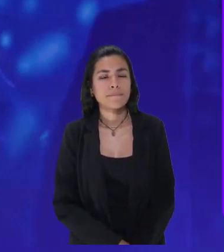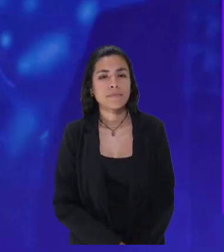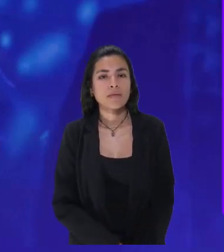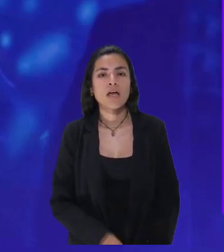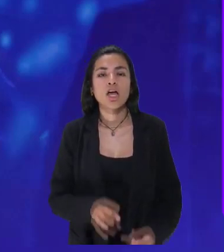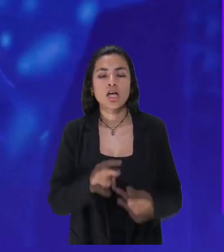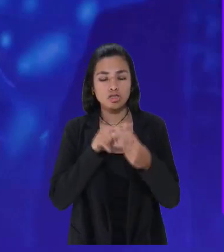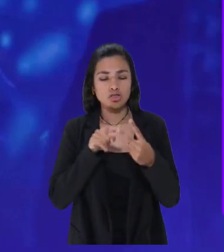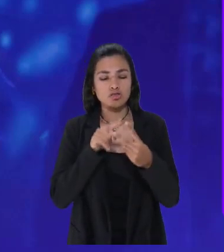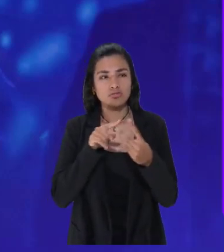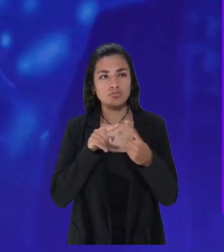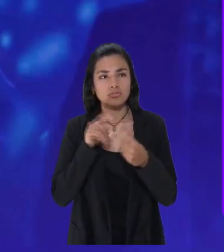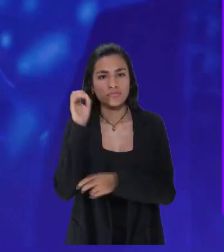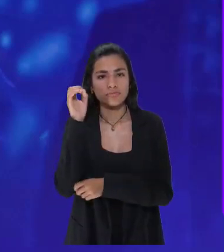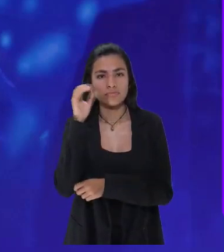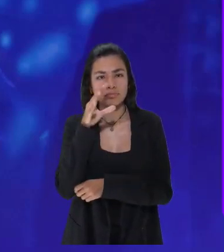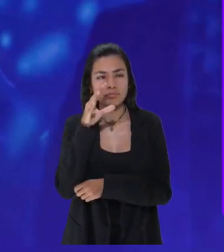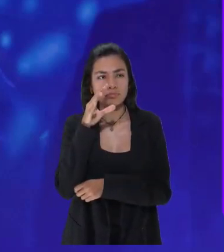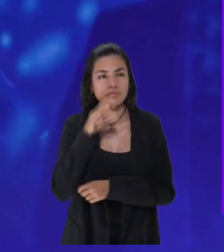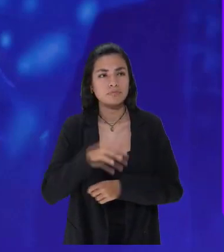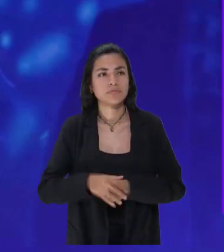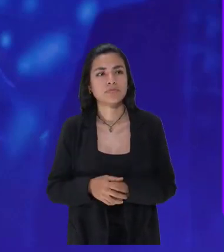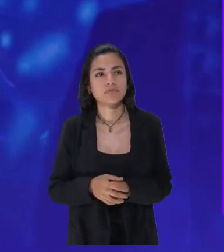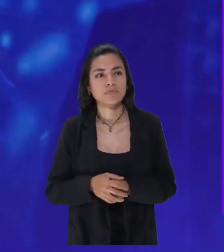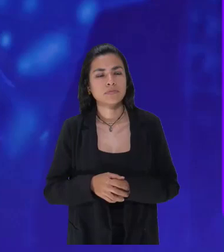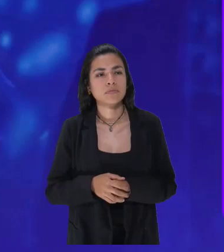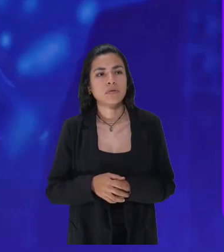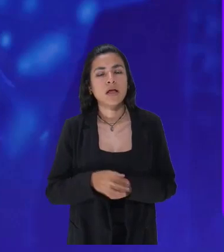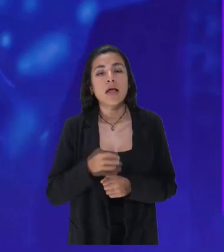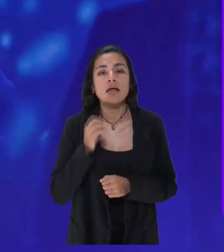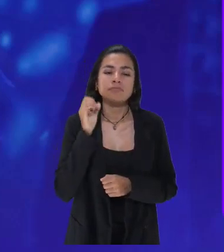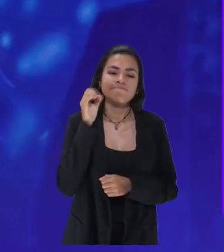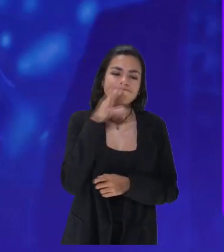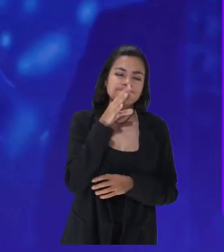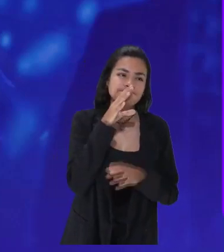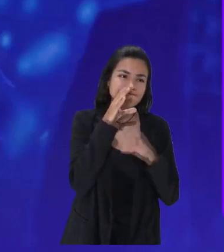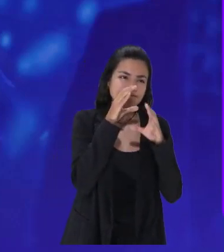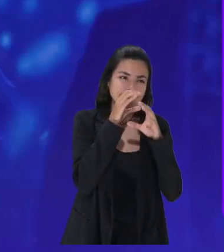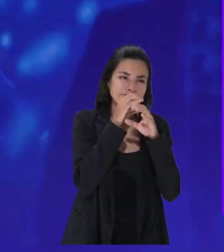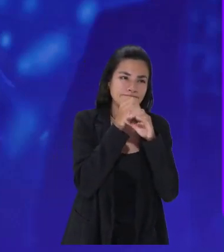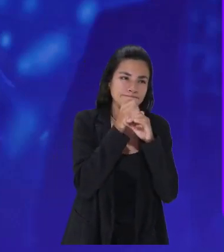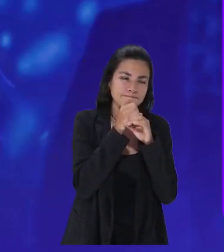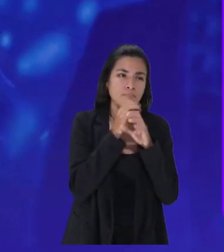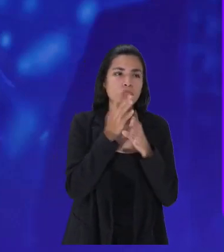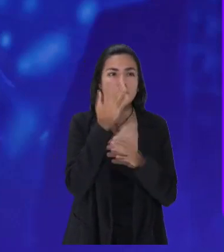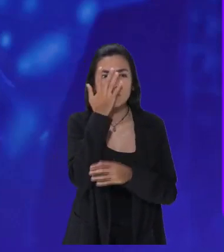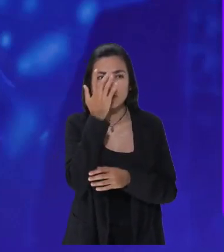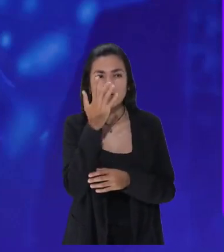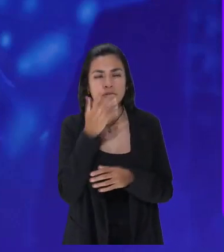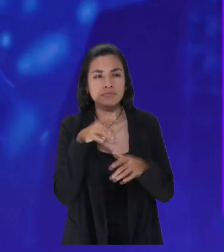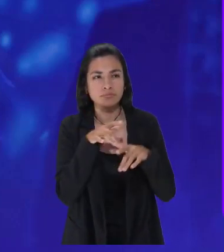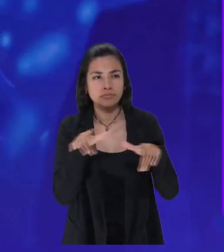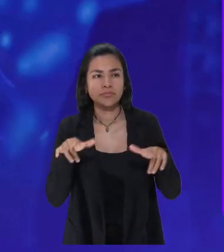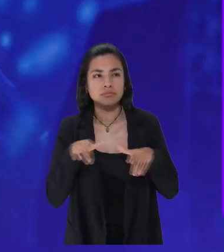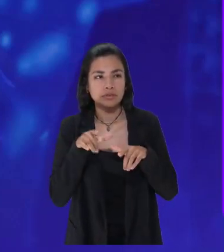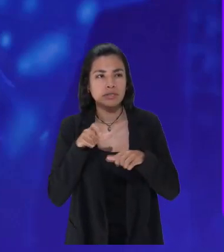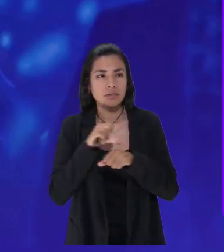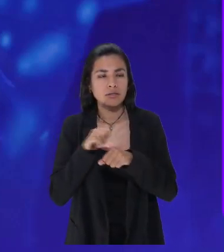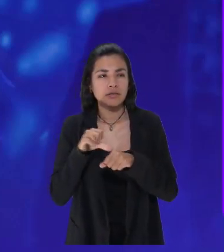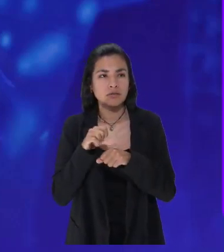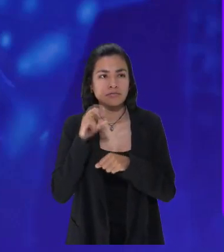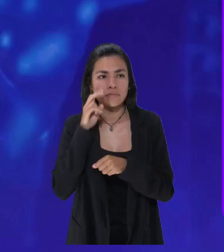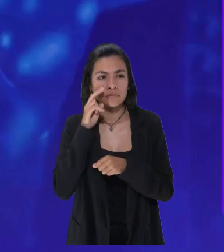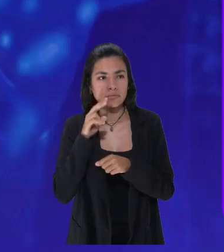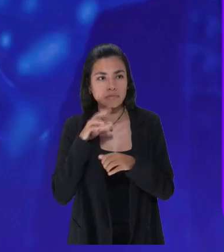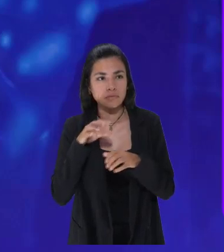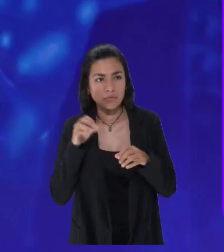2 tipos de iluminación. Si quieres, Sebas, nos cambias ahí a una iluminación más oscura, porque los quirófanos tienen una situación, si ustedes ven el campo quirúrgico,